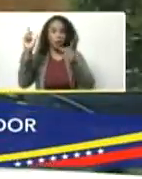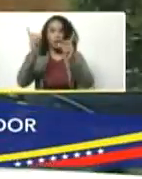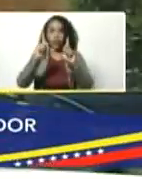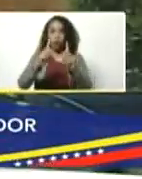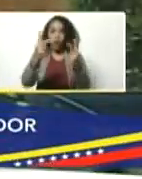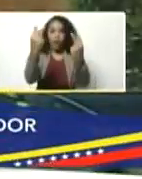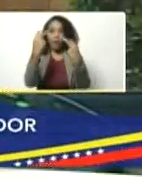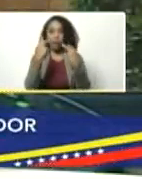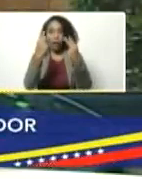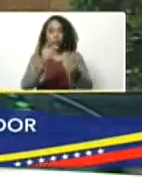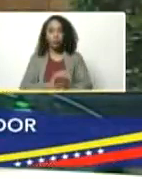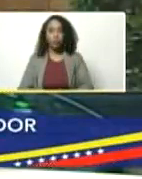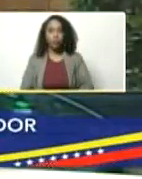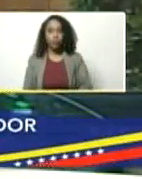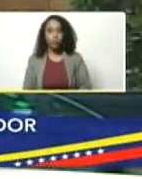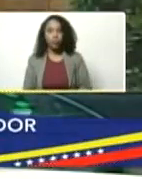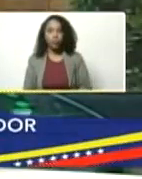televisión,